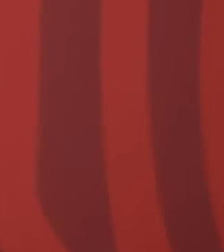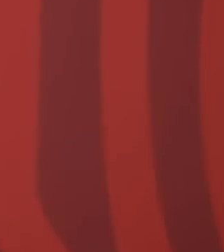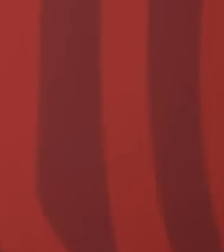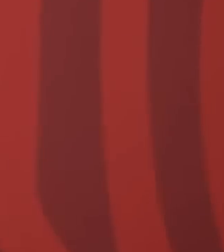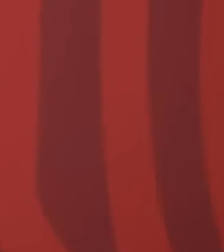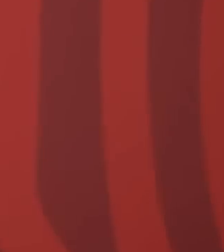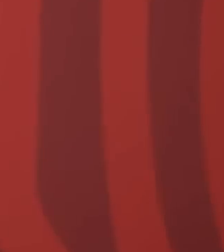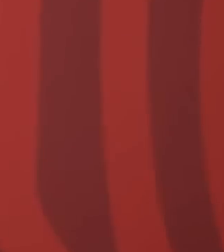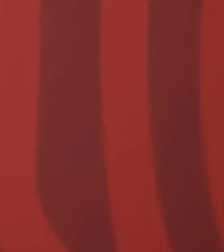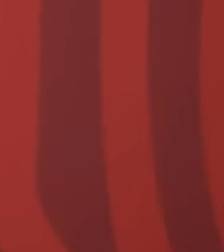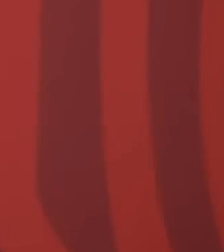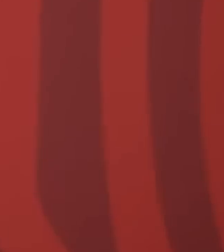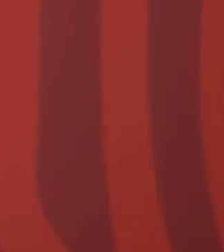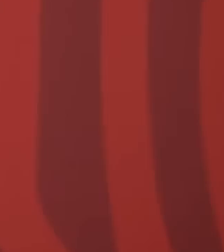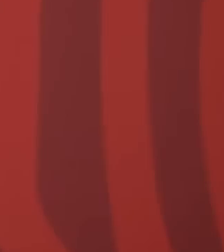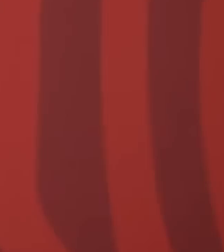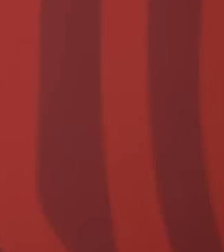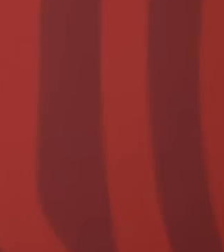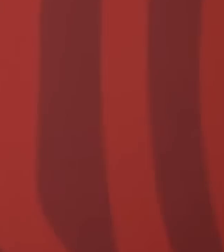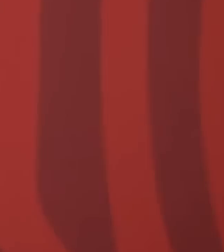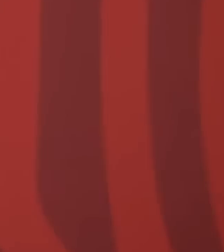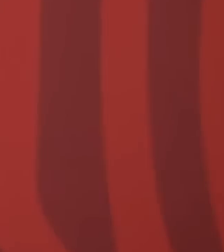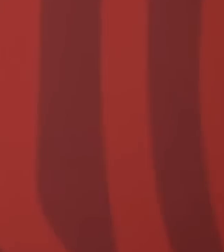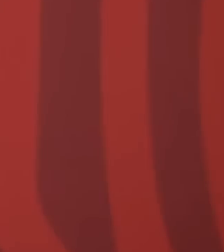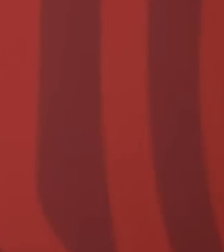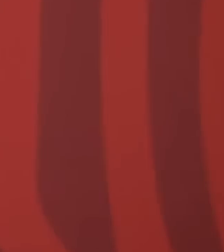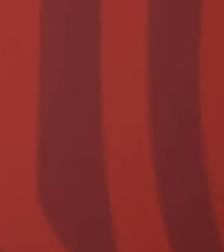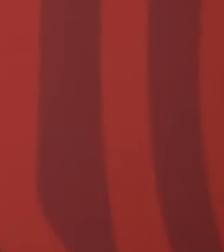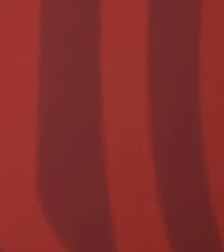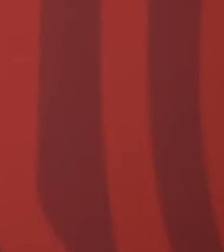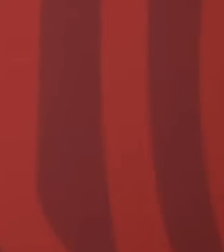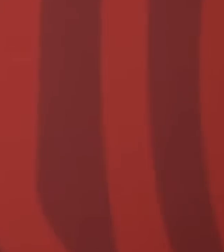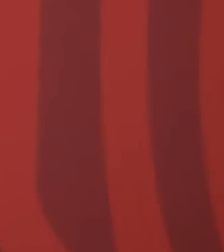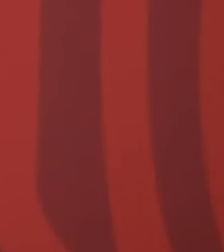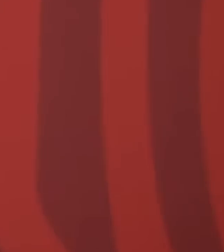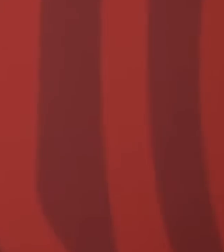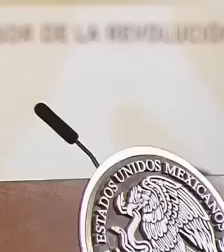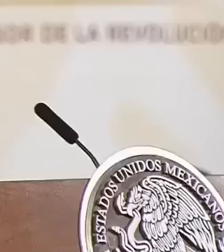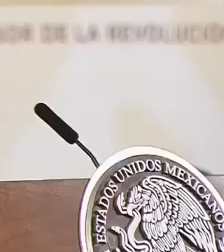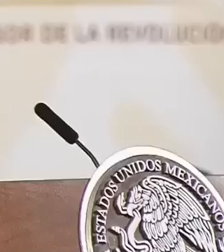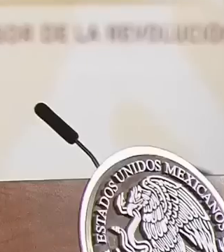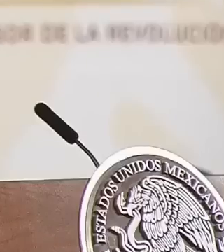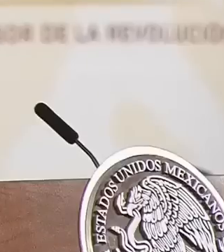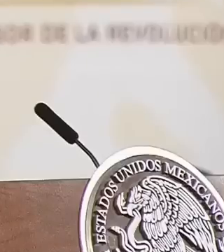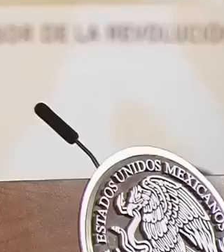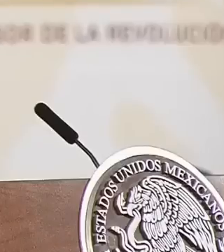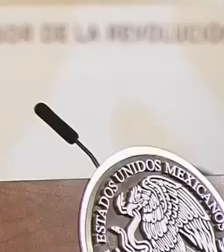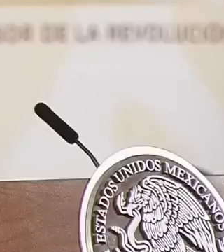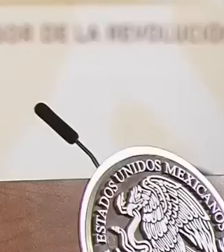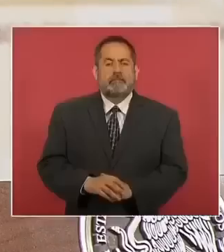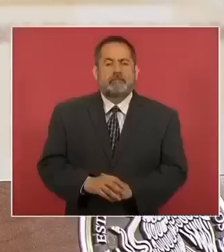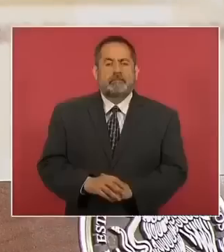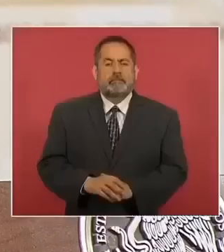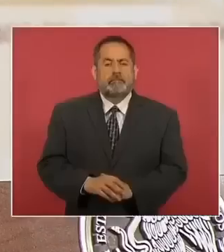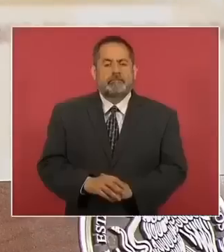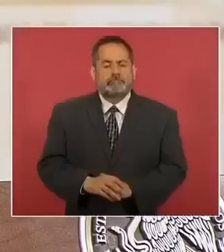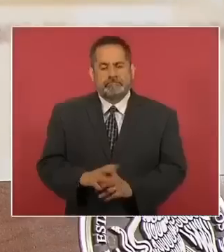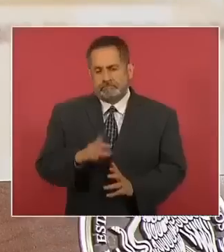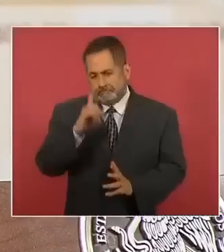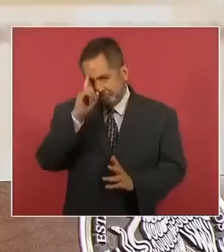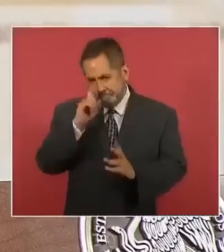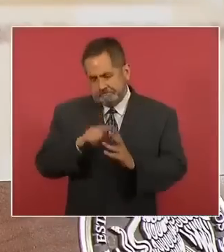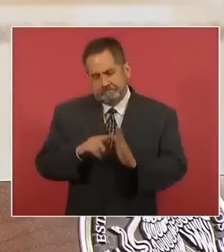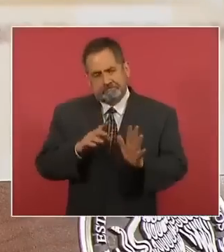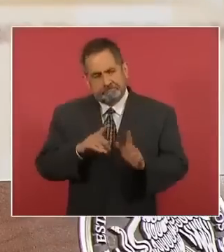ahora lo van a pensar más por qué según mi información